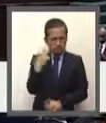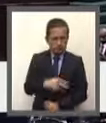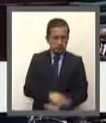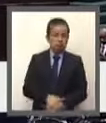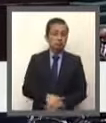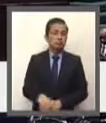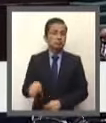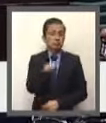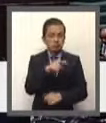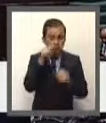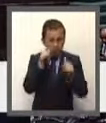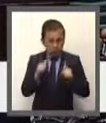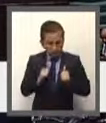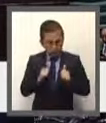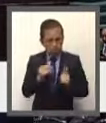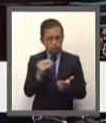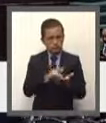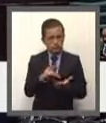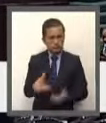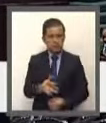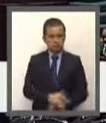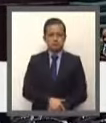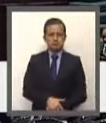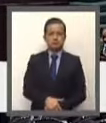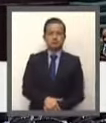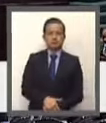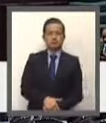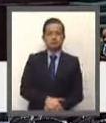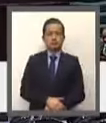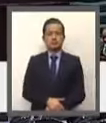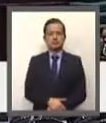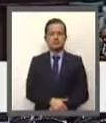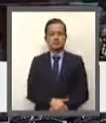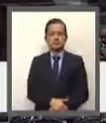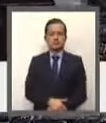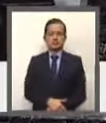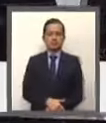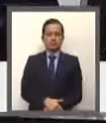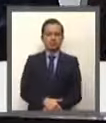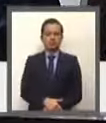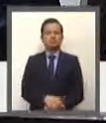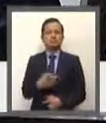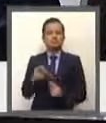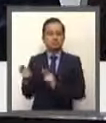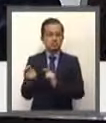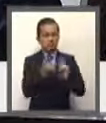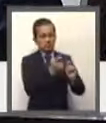su atención, muchas gracias. Túrnese a la comisión de puntos.